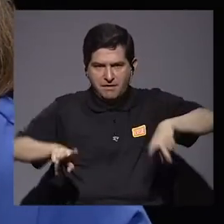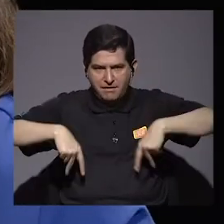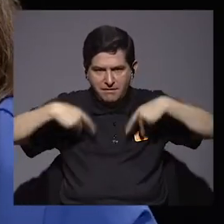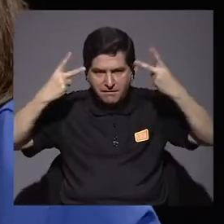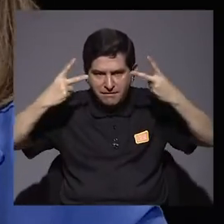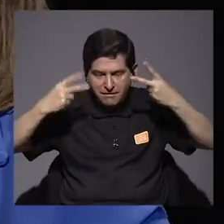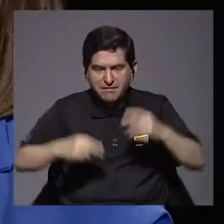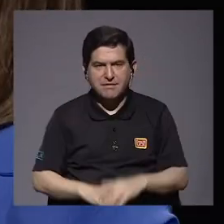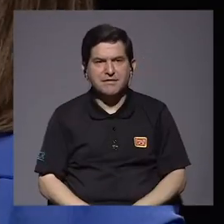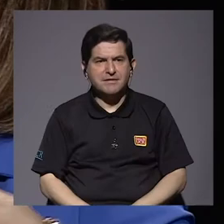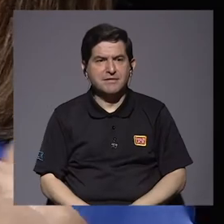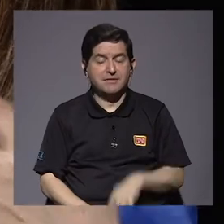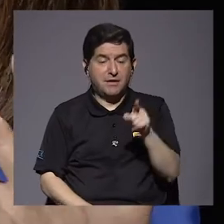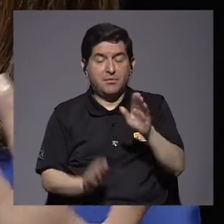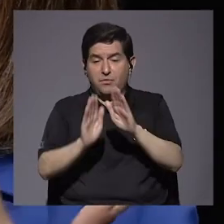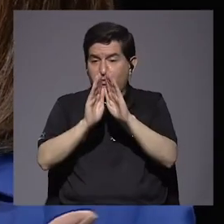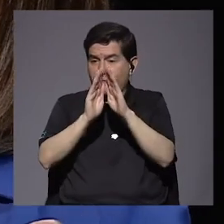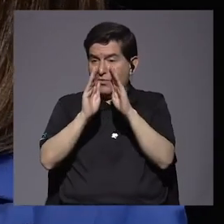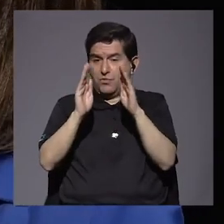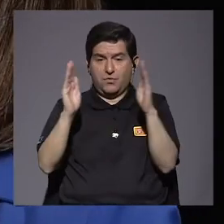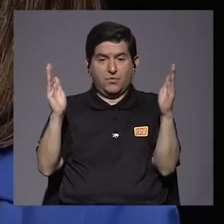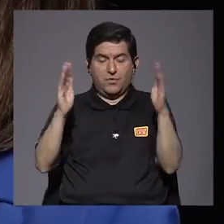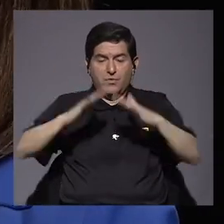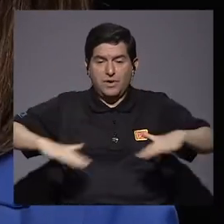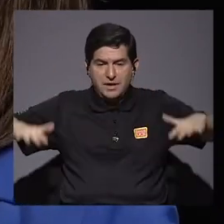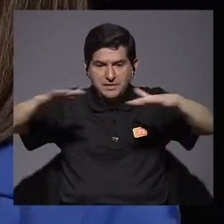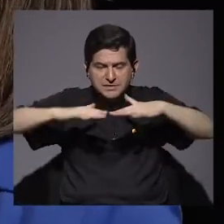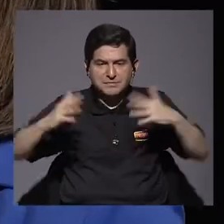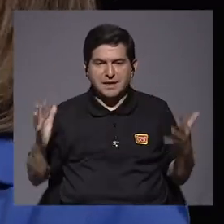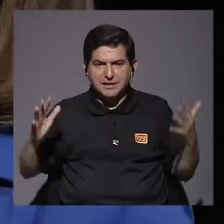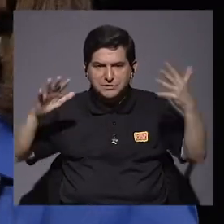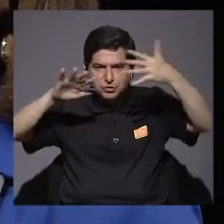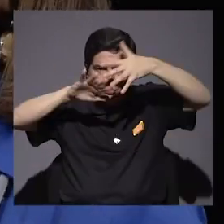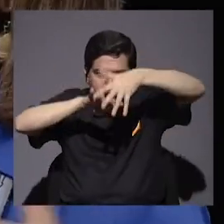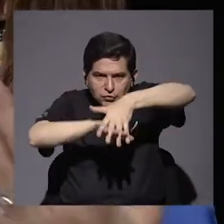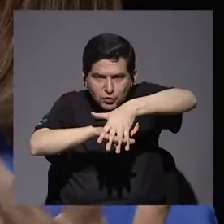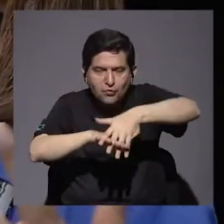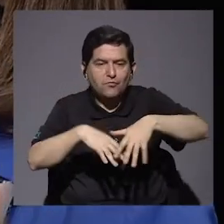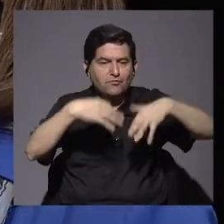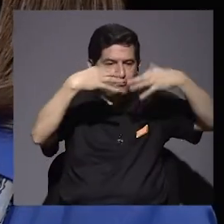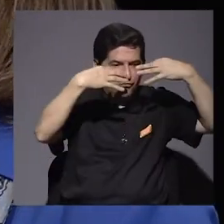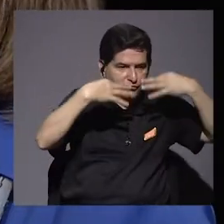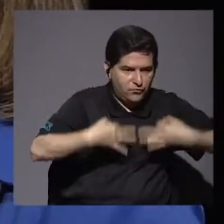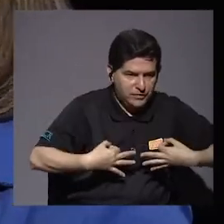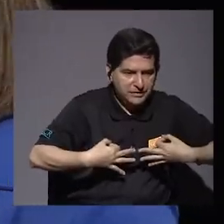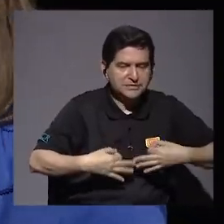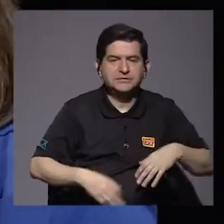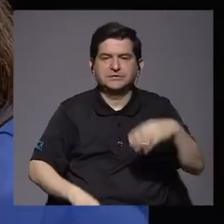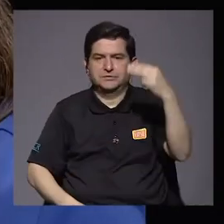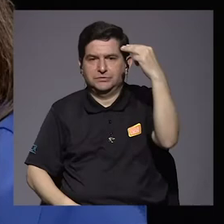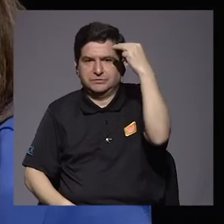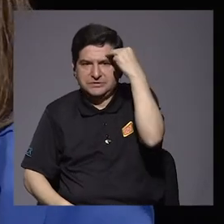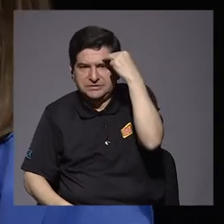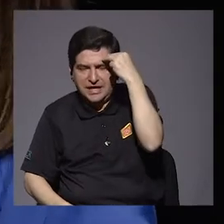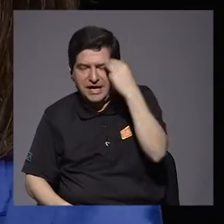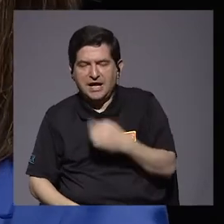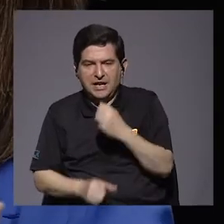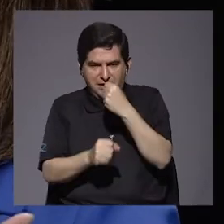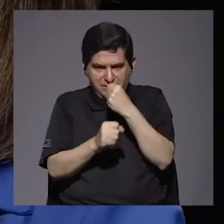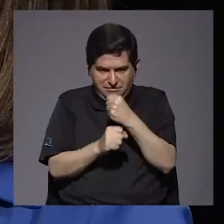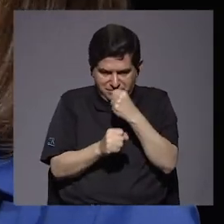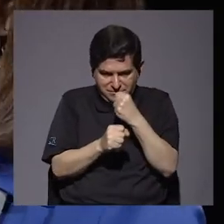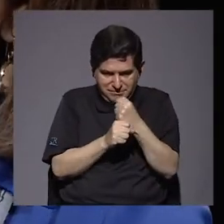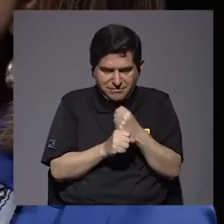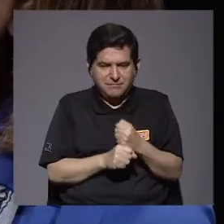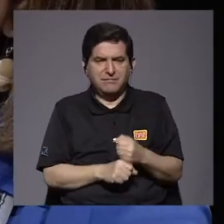de vida como todo un ámbito integrado, no solamente por lo físico, sino también por lo mental, por lo